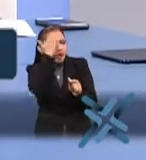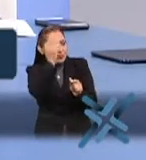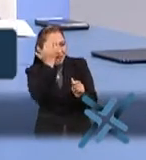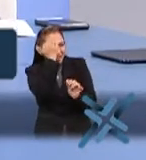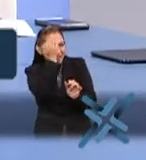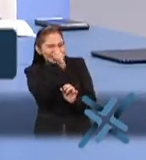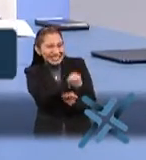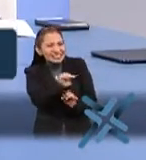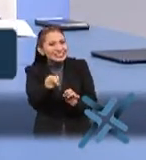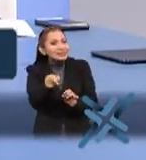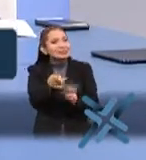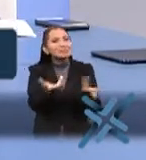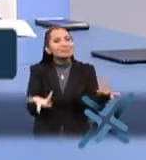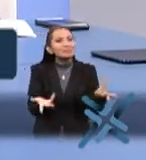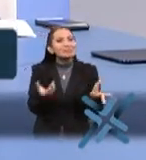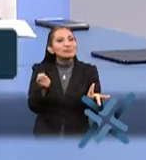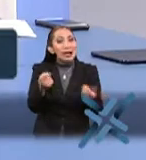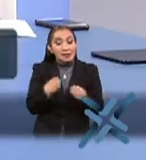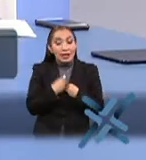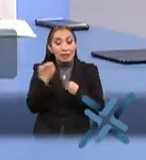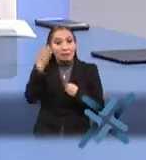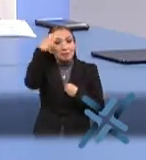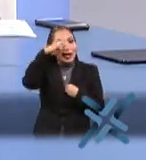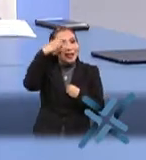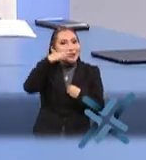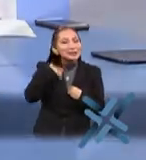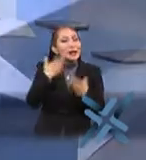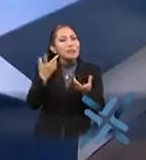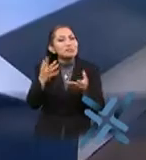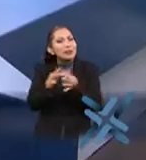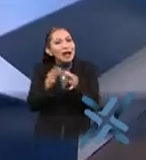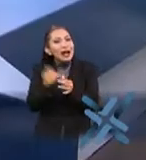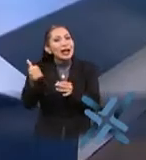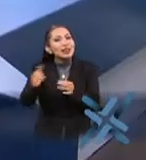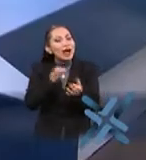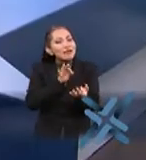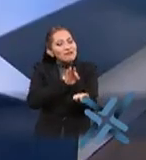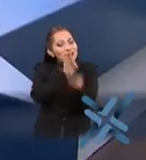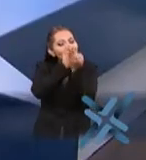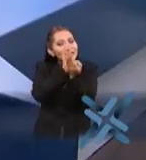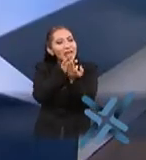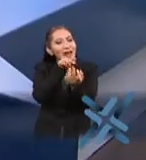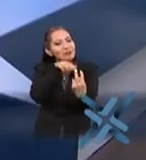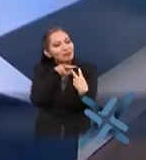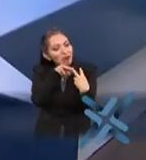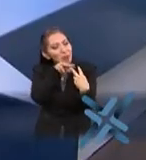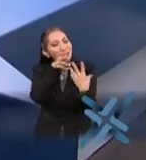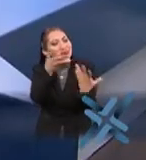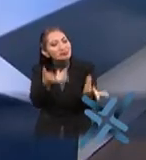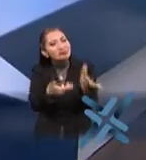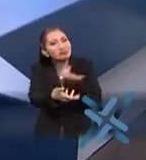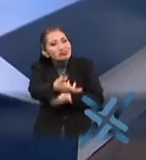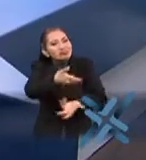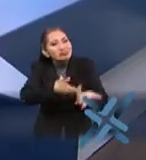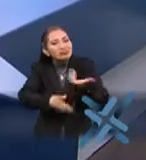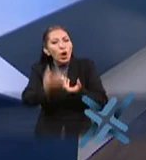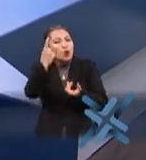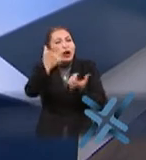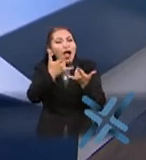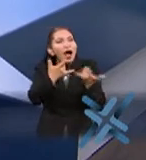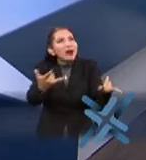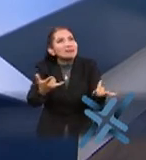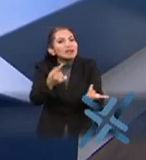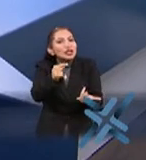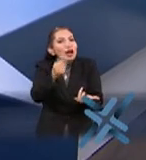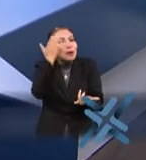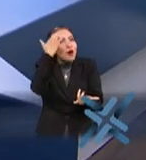una idea de pues lo que se vive, esta experiencia que se vive al platicar cara a cara con ellos y saber de su vida. Una anécdota que te hayas